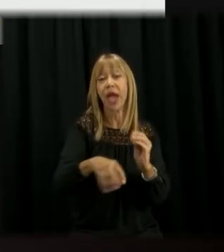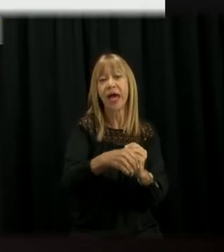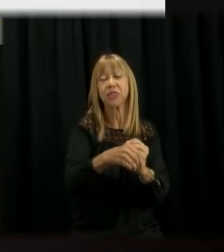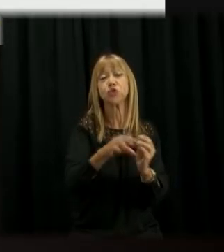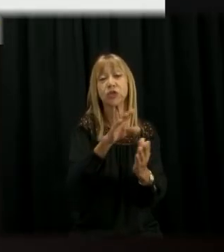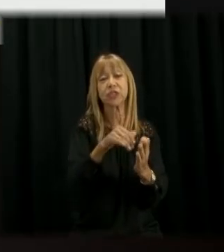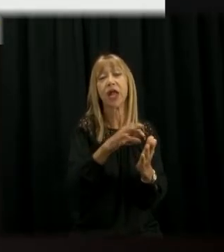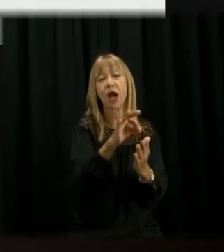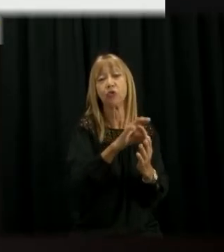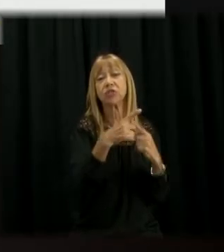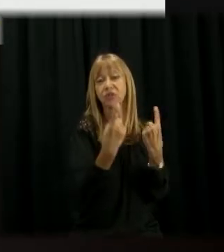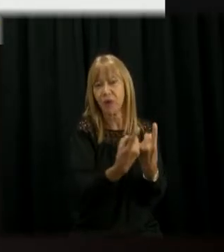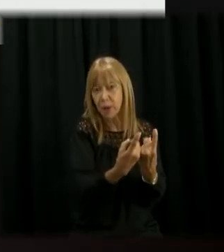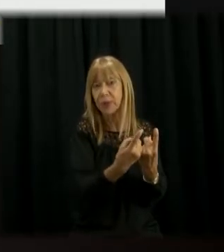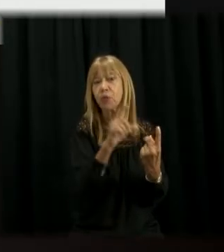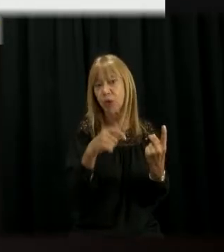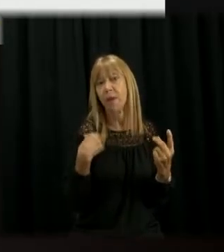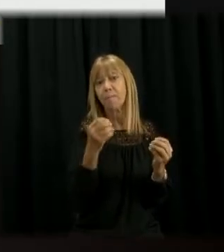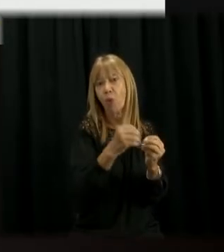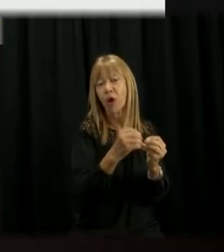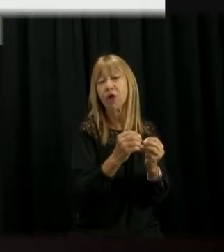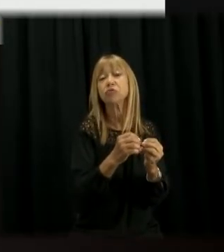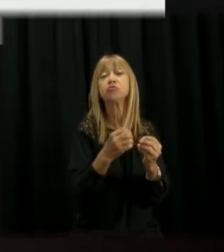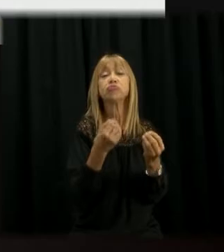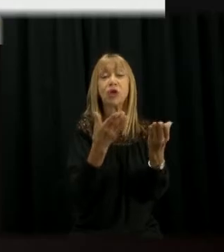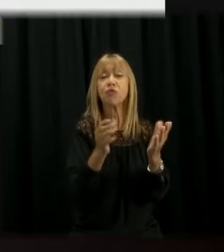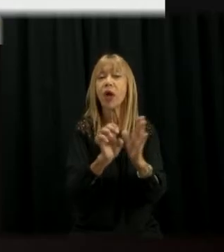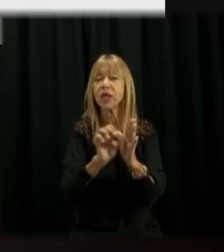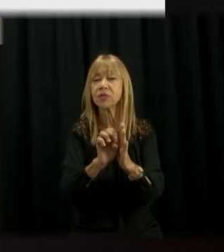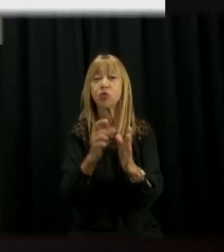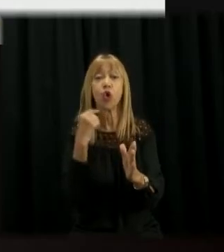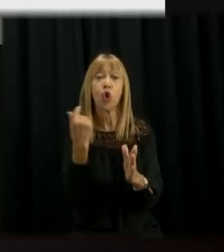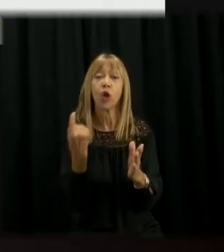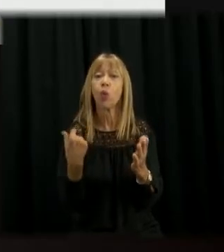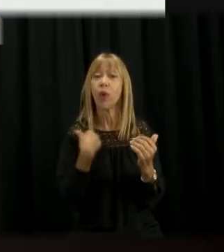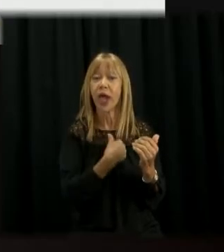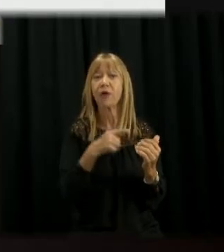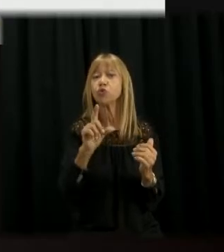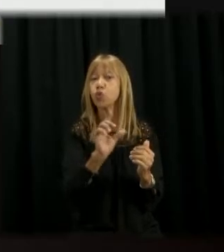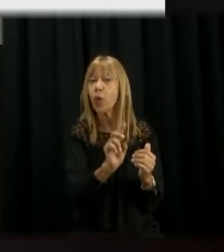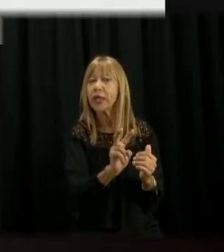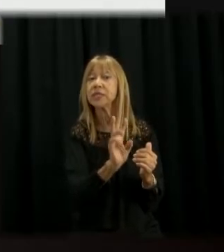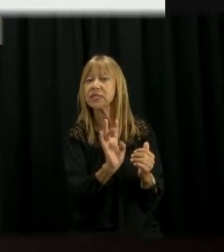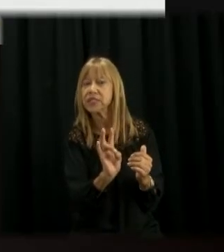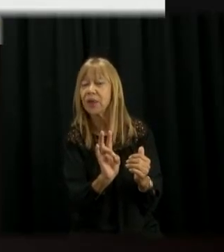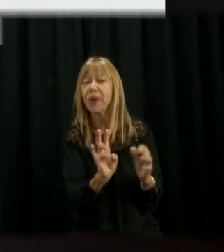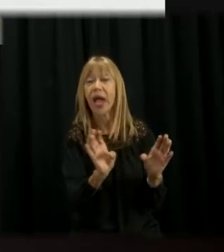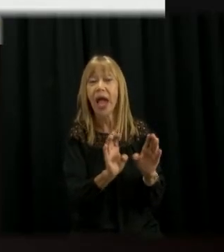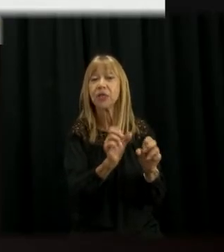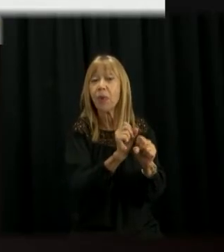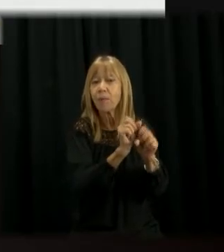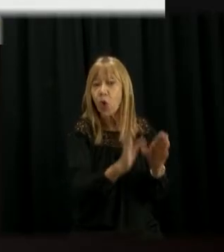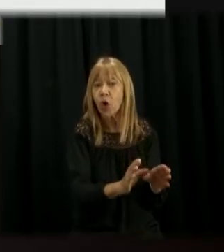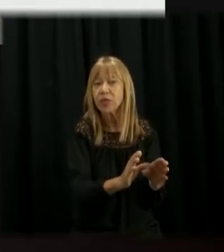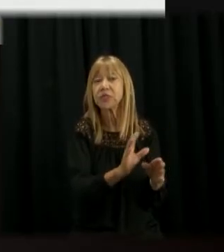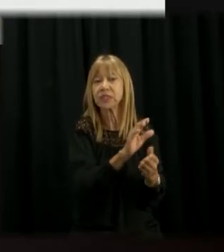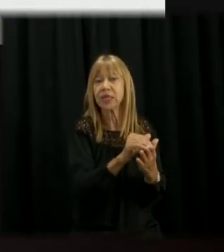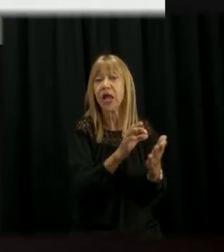impersonal que se debe añadir al Departamento de Contabilidad Central. Así que para darle un ejemplo, no solamente tenemos